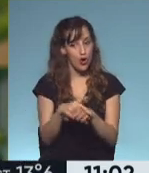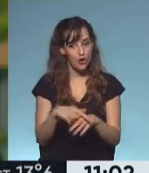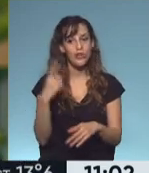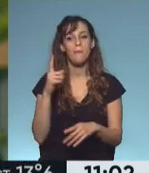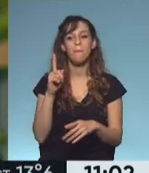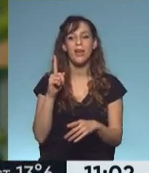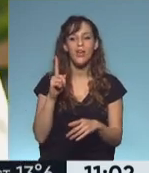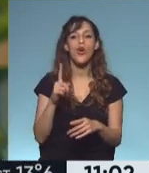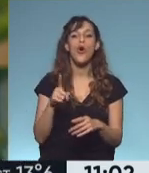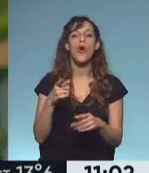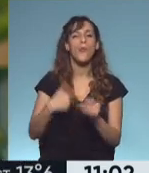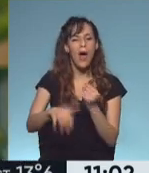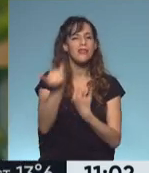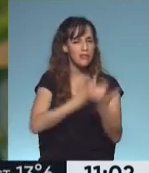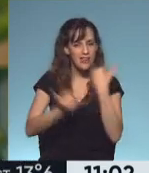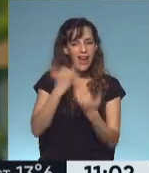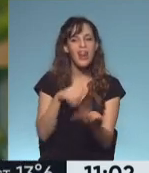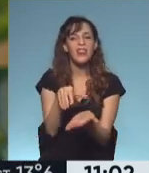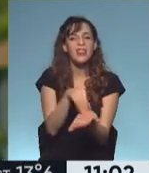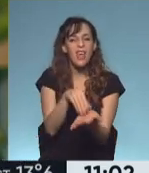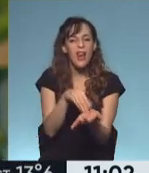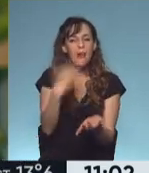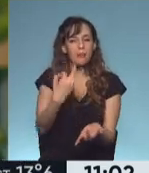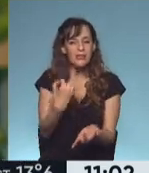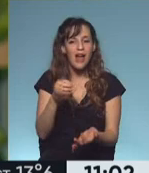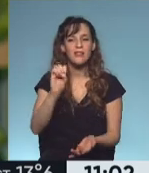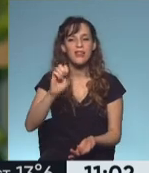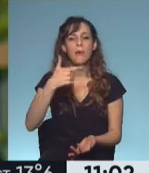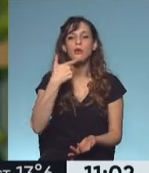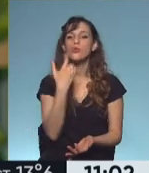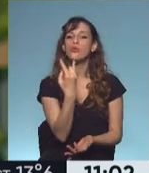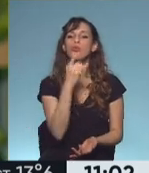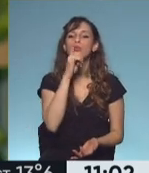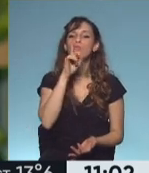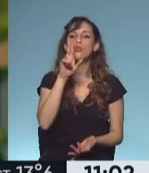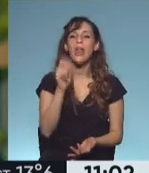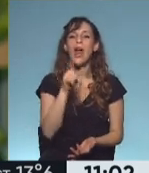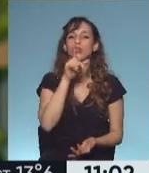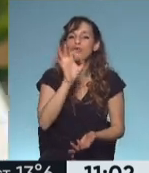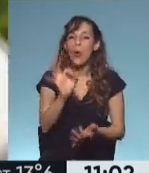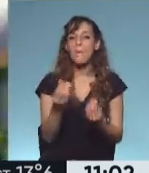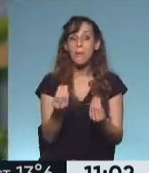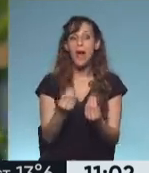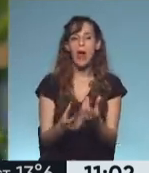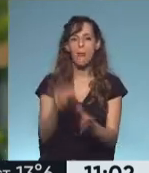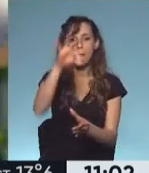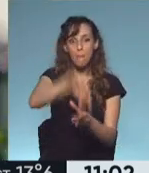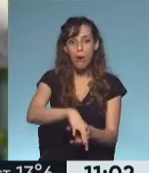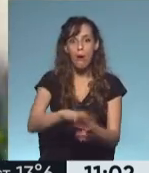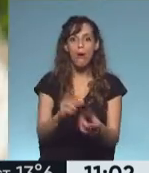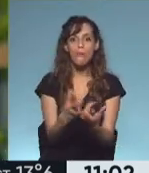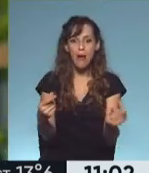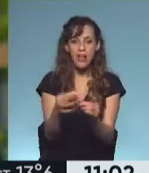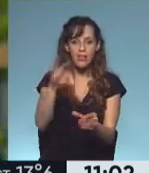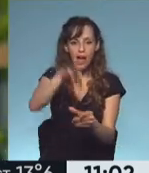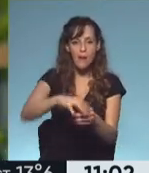el sustrato, esa tierra que necesita un montón de cosas para recibir a esa suculenta que va a vivir muchos